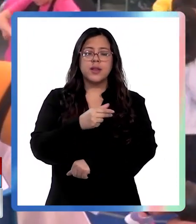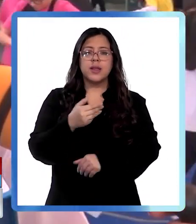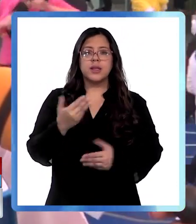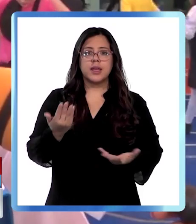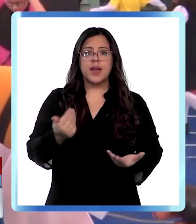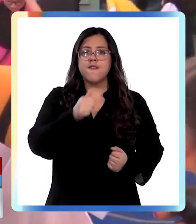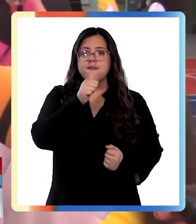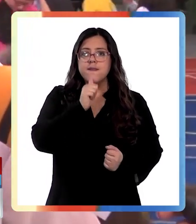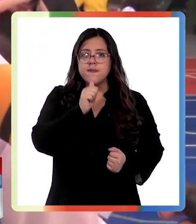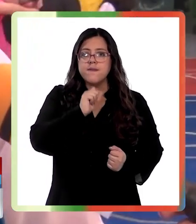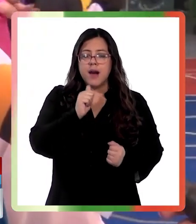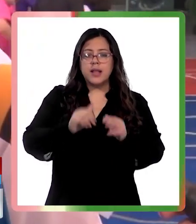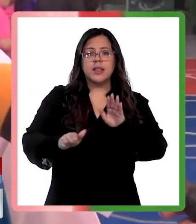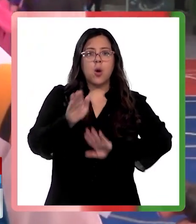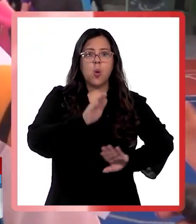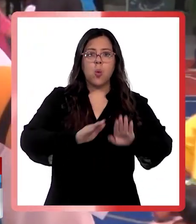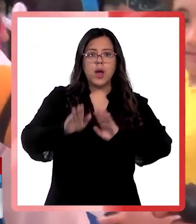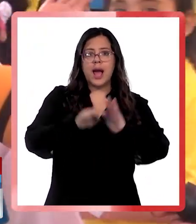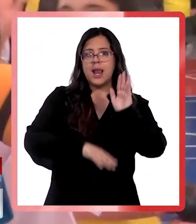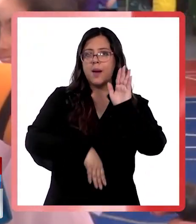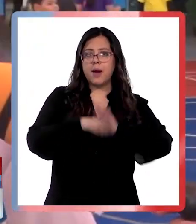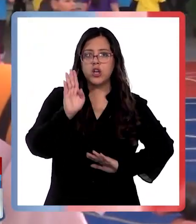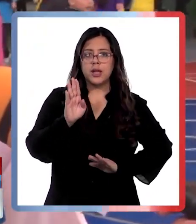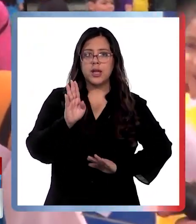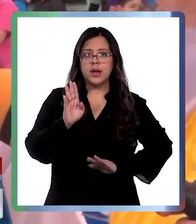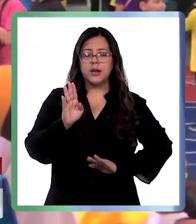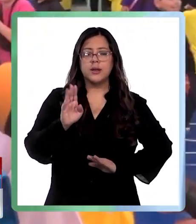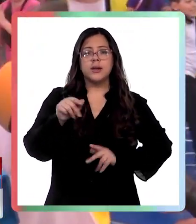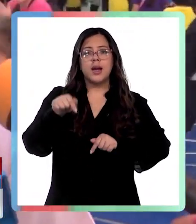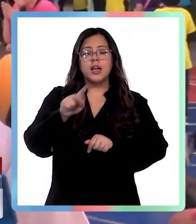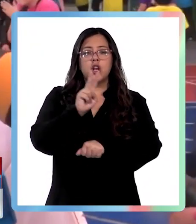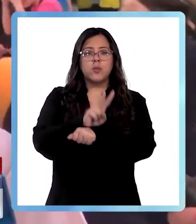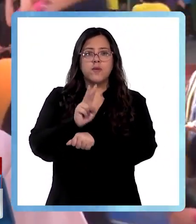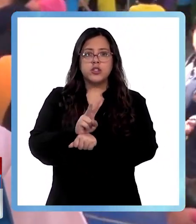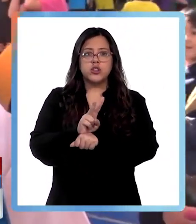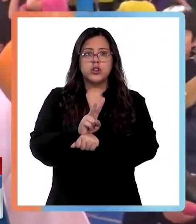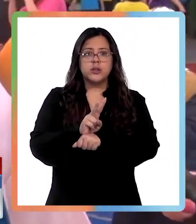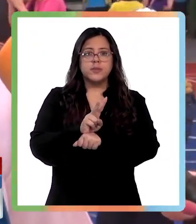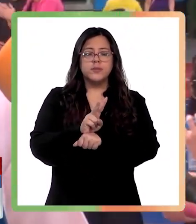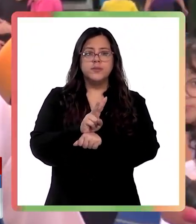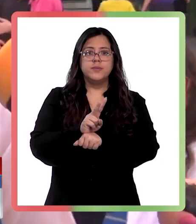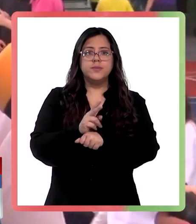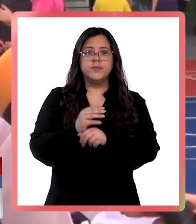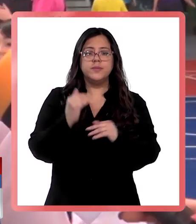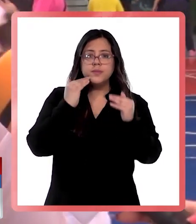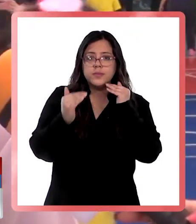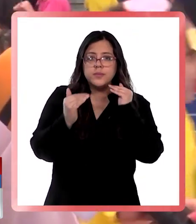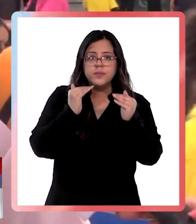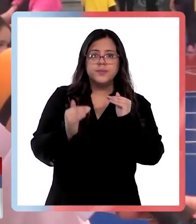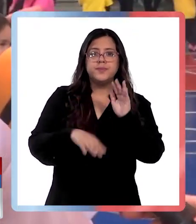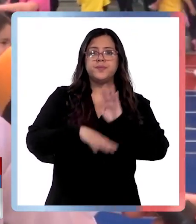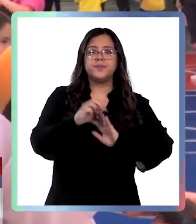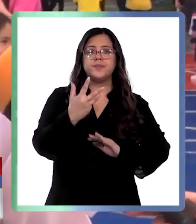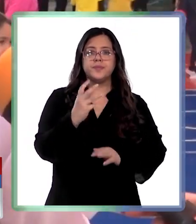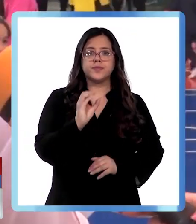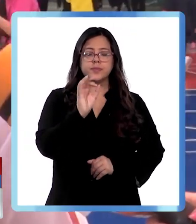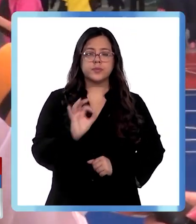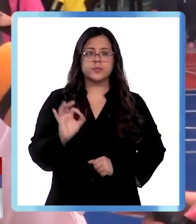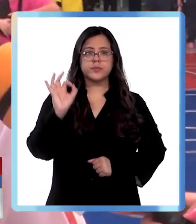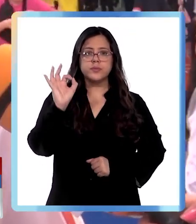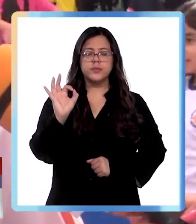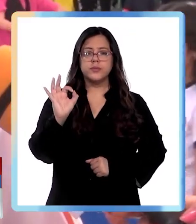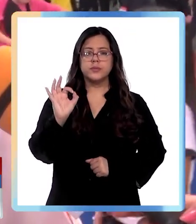ya tenemos la cobertura que necesitamos para proteger a la mayor cantidad. En los profesores y profesores de preescolar, sobre